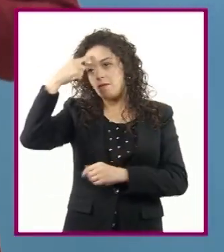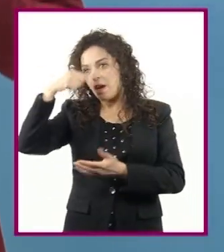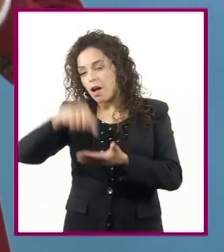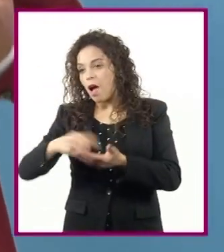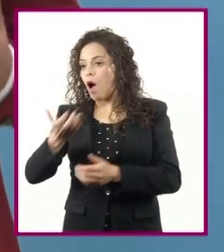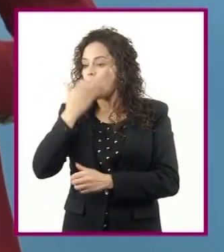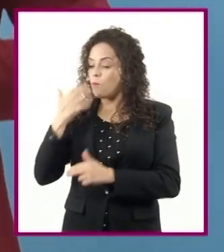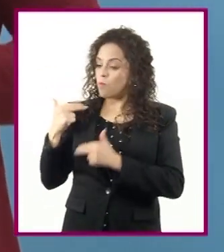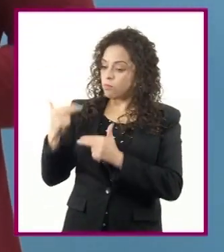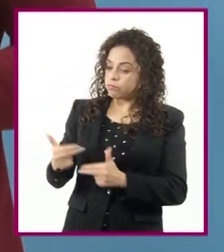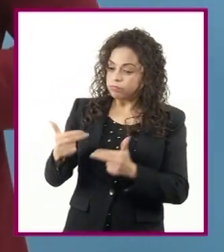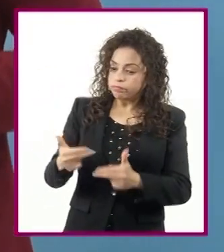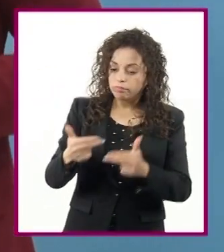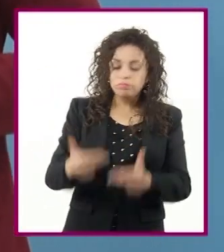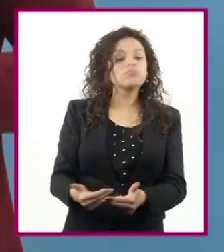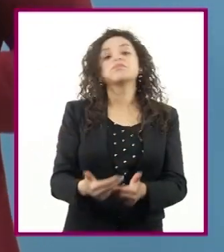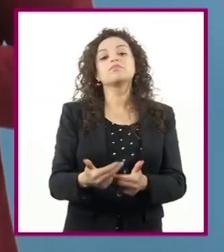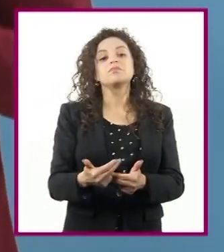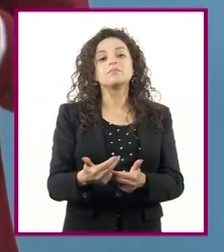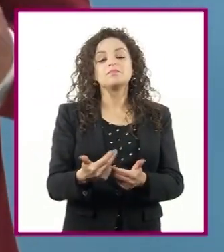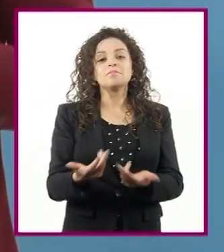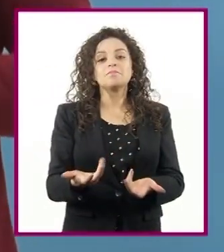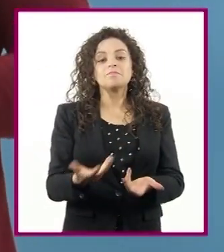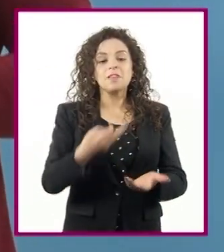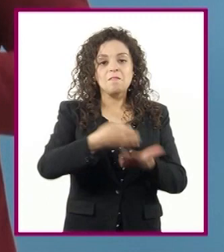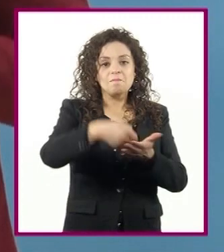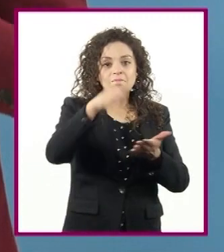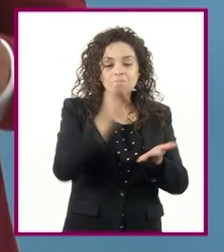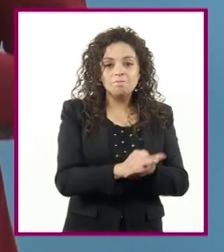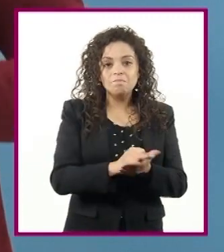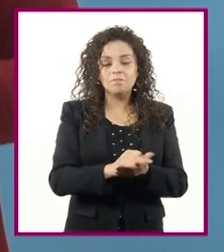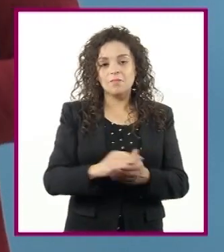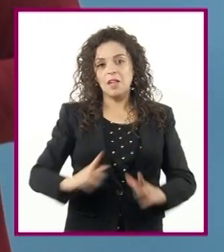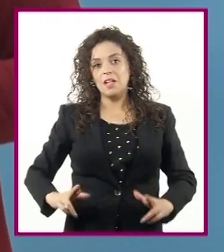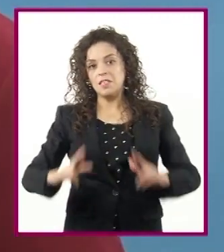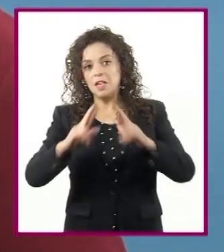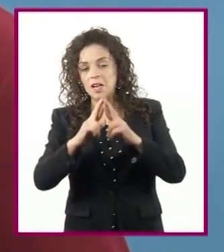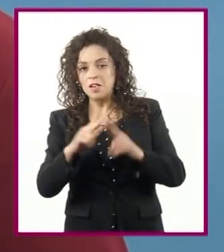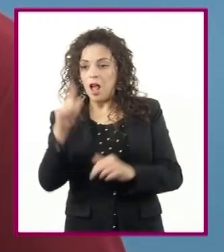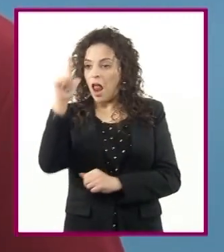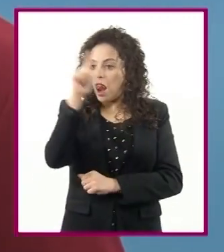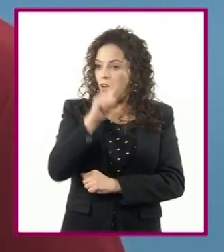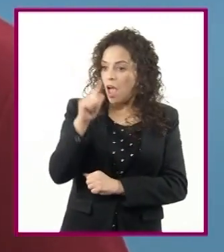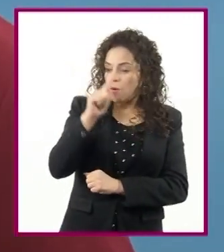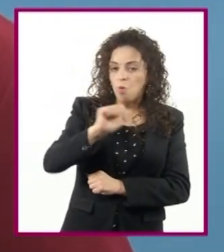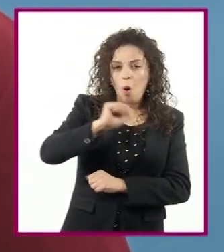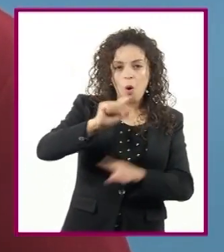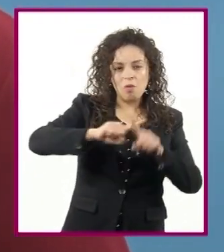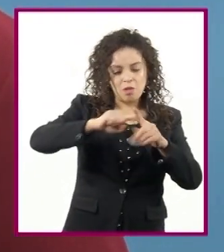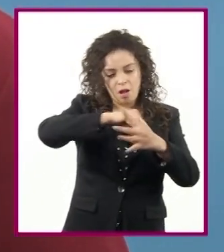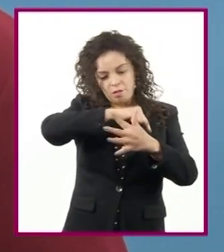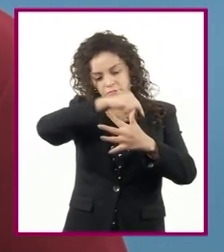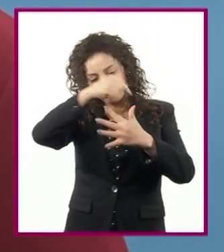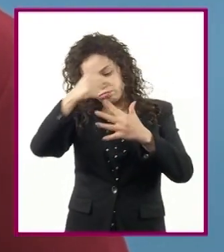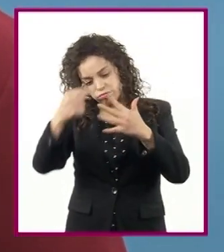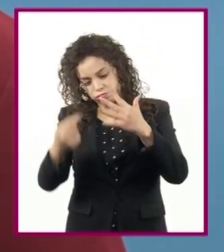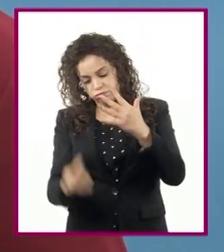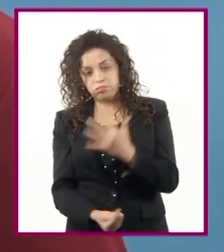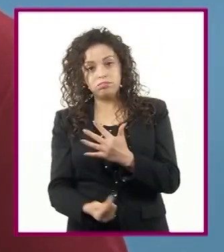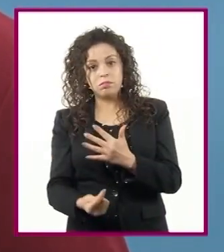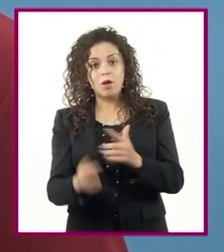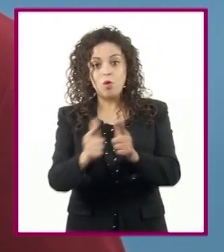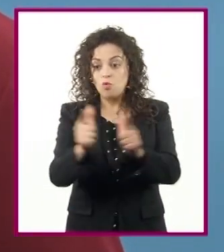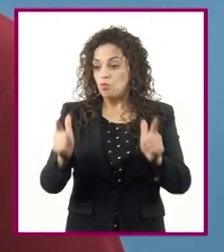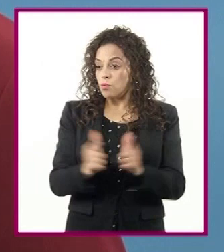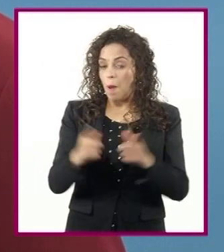tradiciones, costumbres, religión, lenguas, entre otros elementos, y atributos que un grupo de